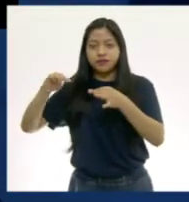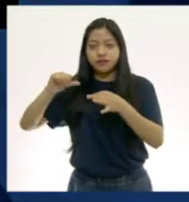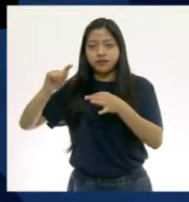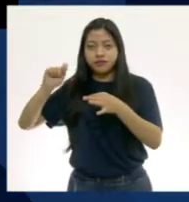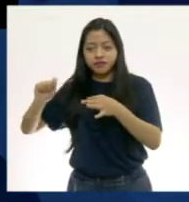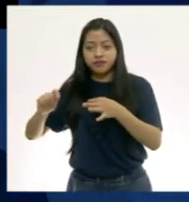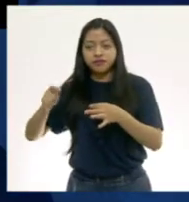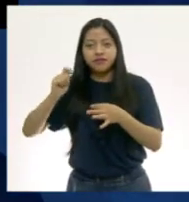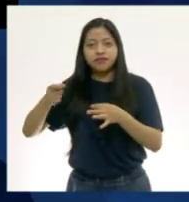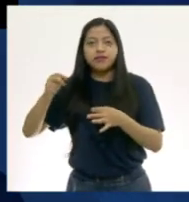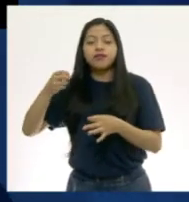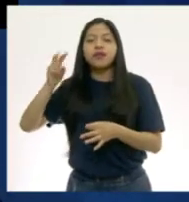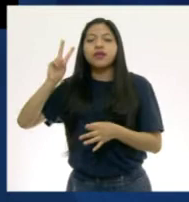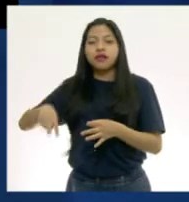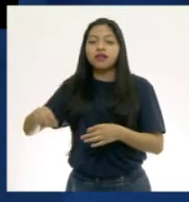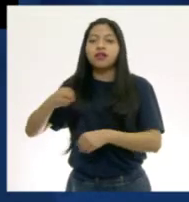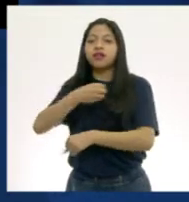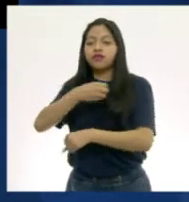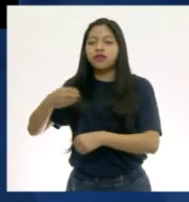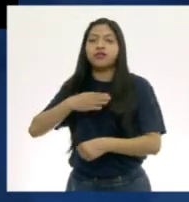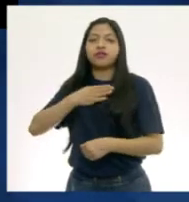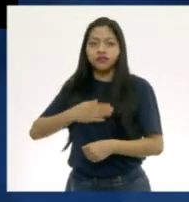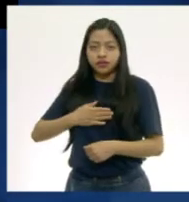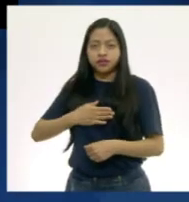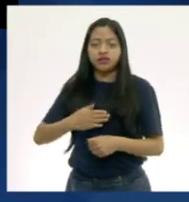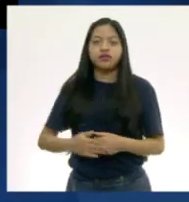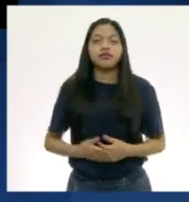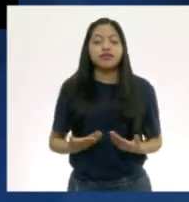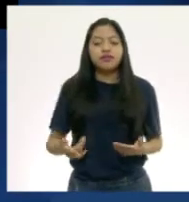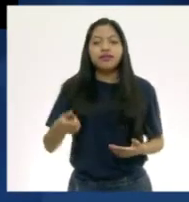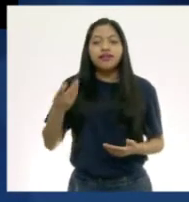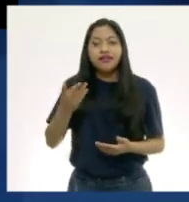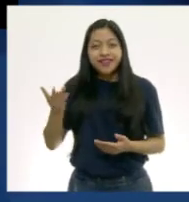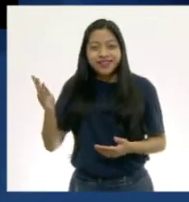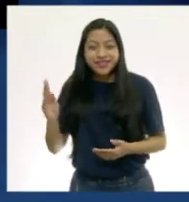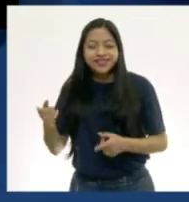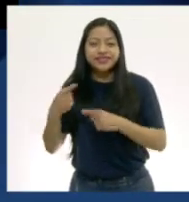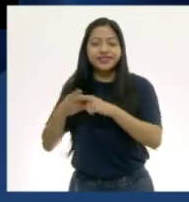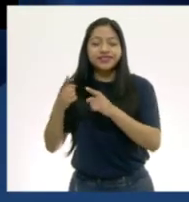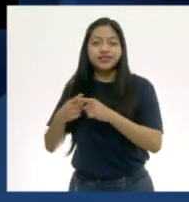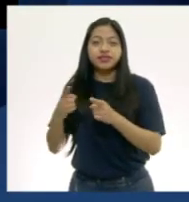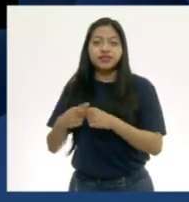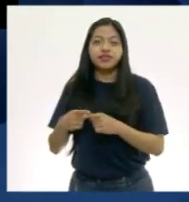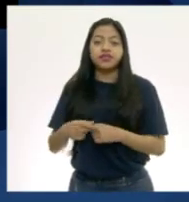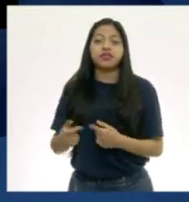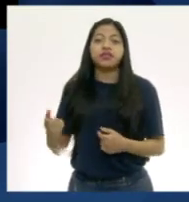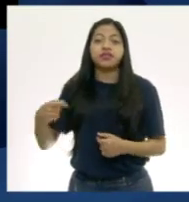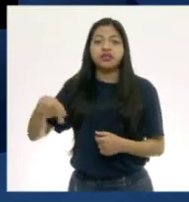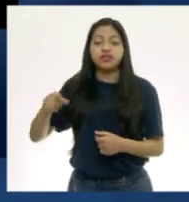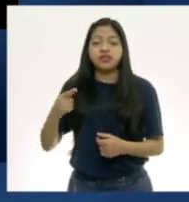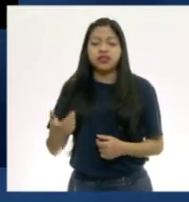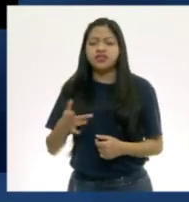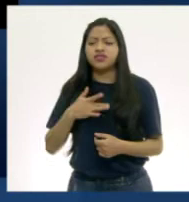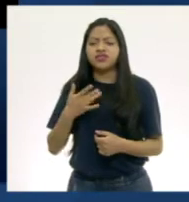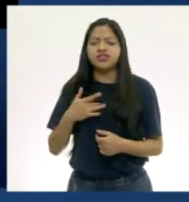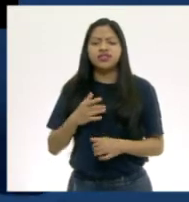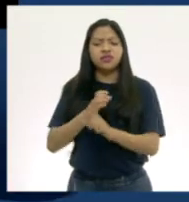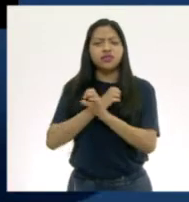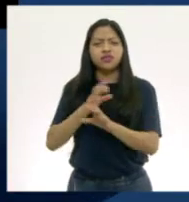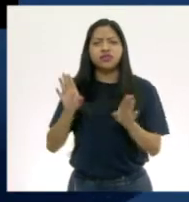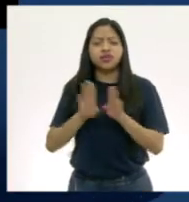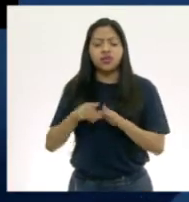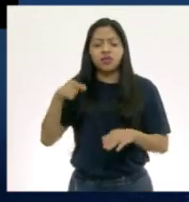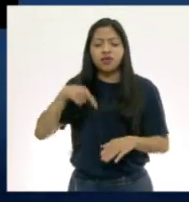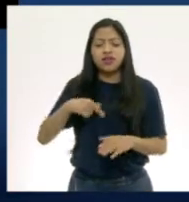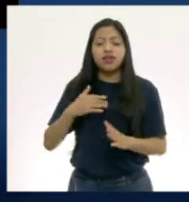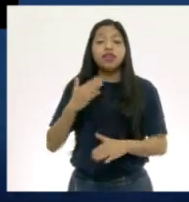la verdad, el orden y la justicia. Y entonces, bueno, pues todos estos conceptos morales sobre cómo debemos de portarnos en esta vida para